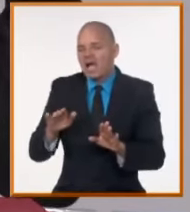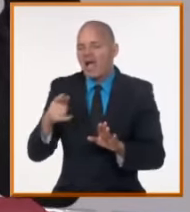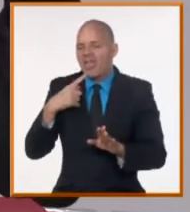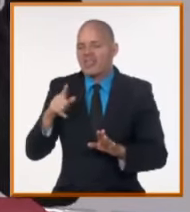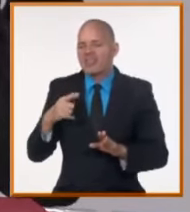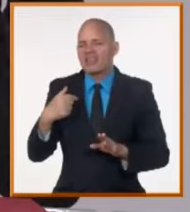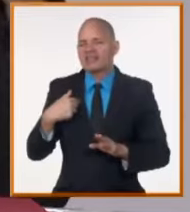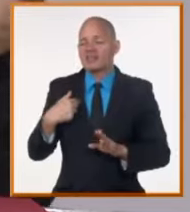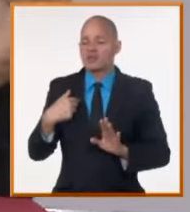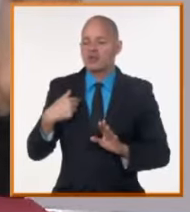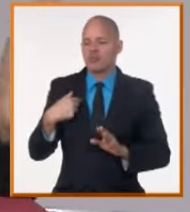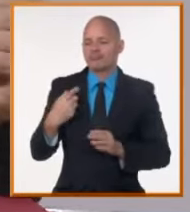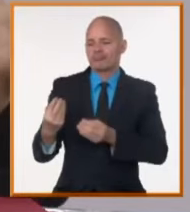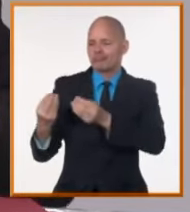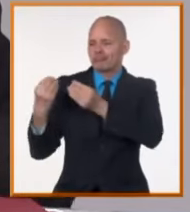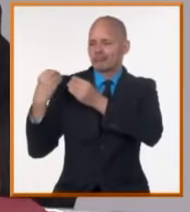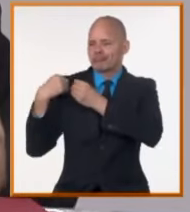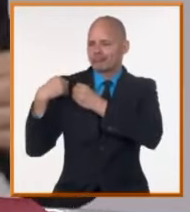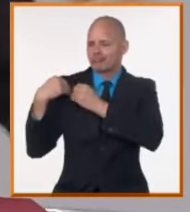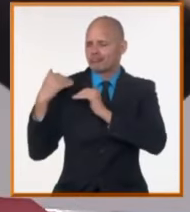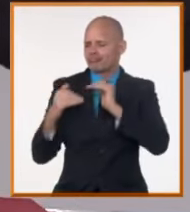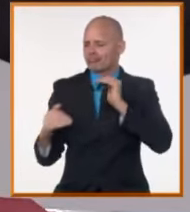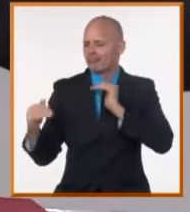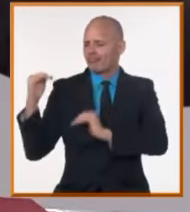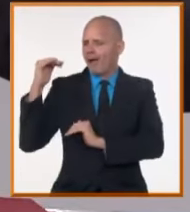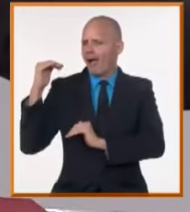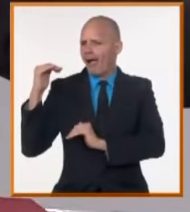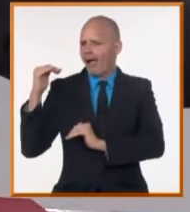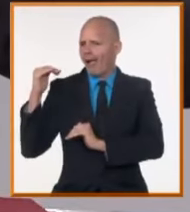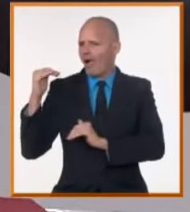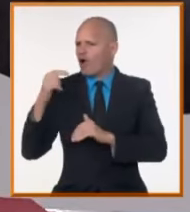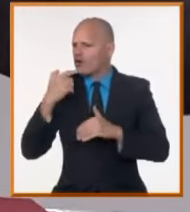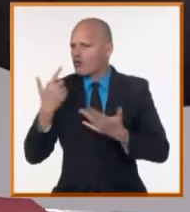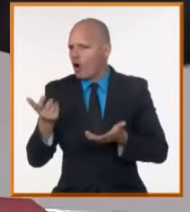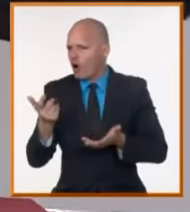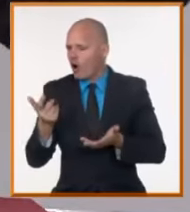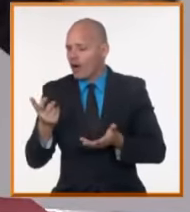van a regir. ¿Cómo se lo distribuyen? Con la OTAN.